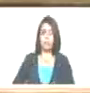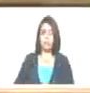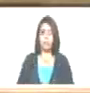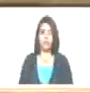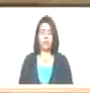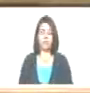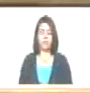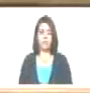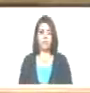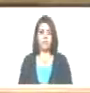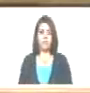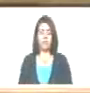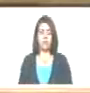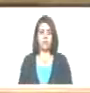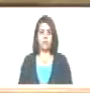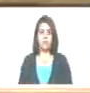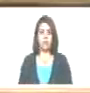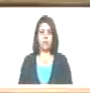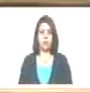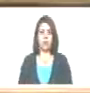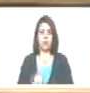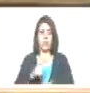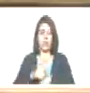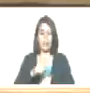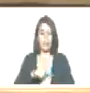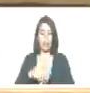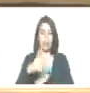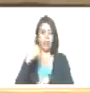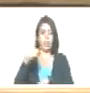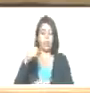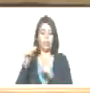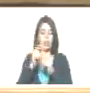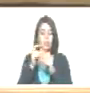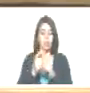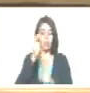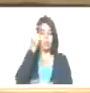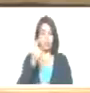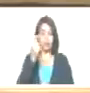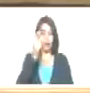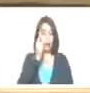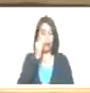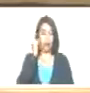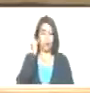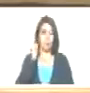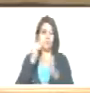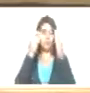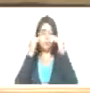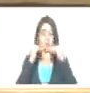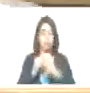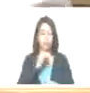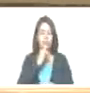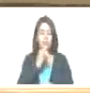Bien, vamos a dar espacio para derechos de palabra de las diputadas y diputados, puntos de información.